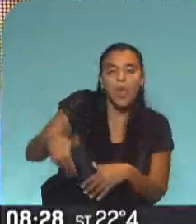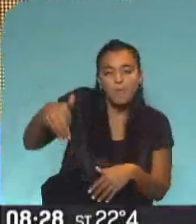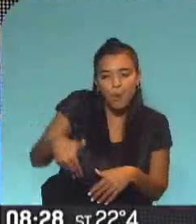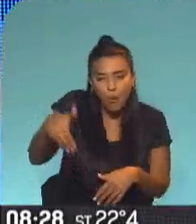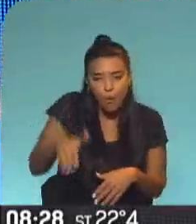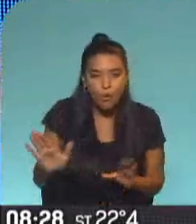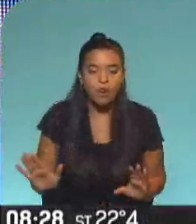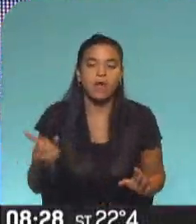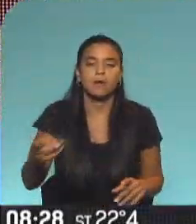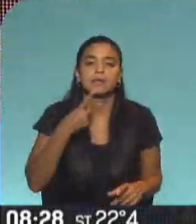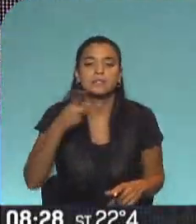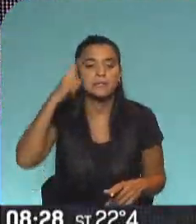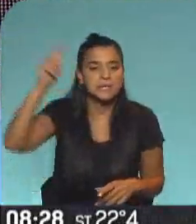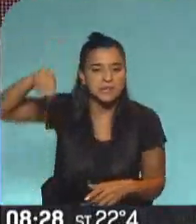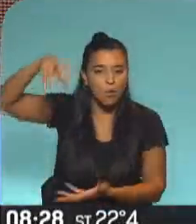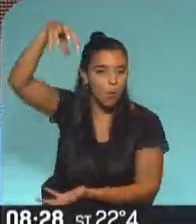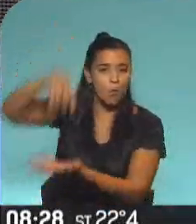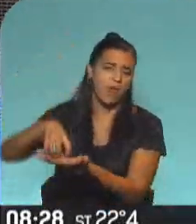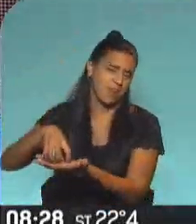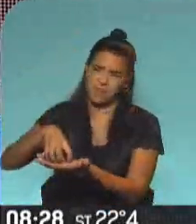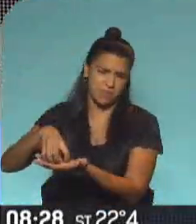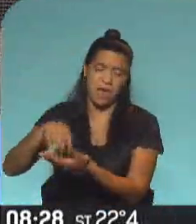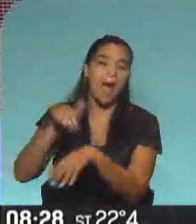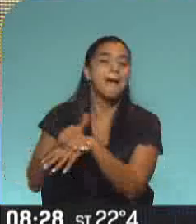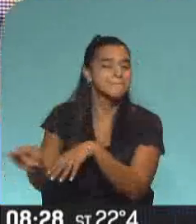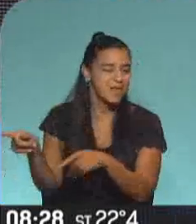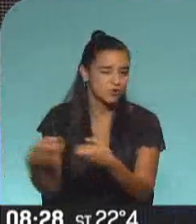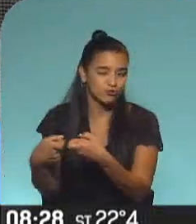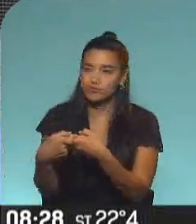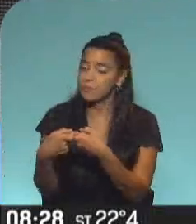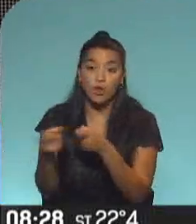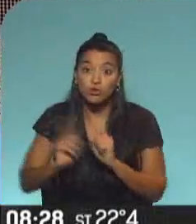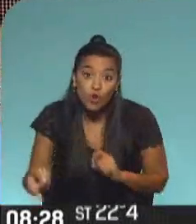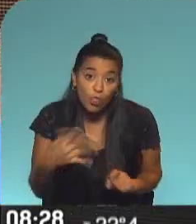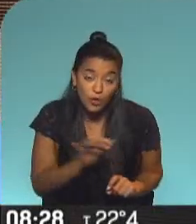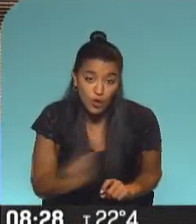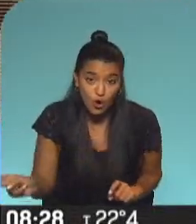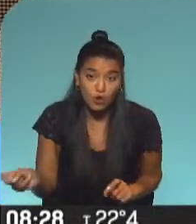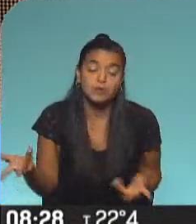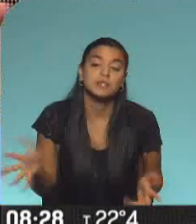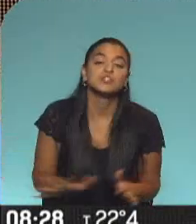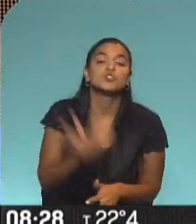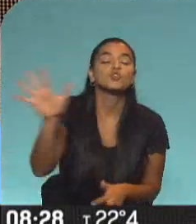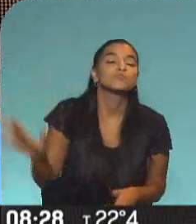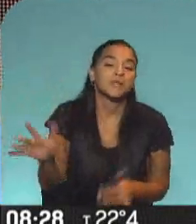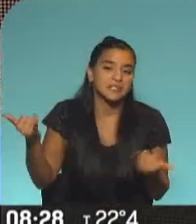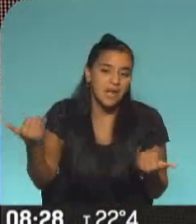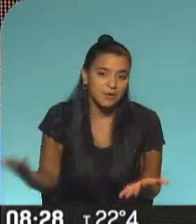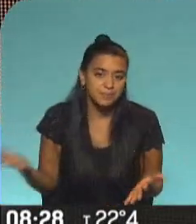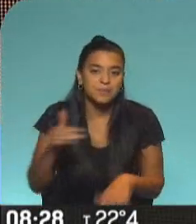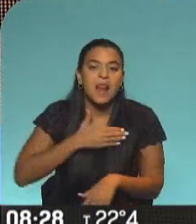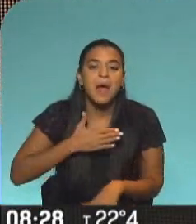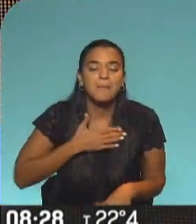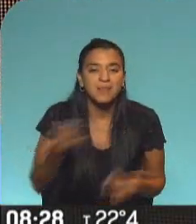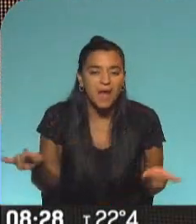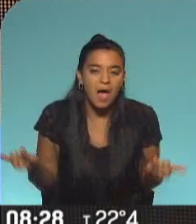hacia algún tribunal que no debería ser amigo, pero que, bueno, las sospechas quizás quedan flotando en el aire, lamentablemente, porque